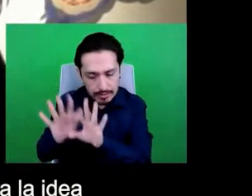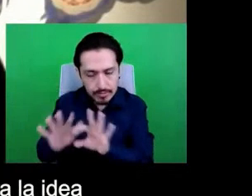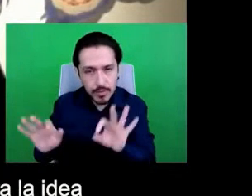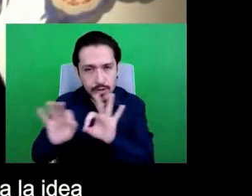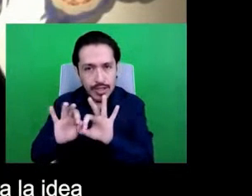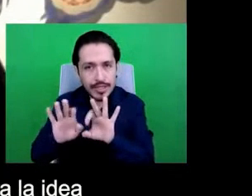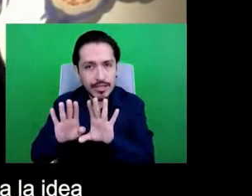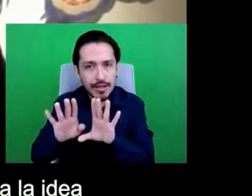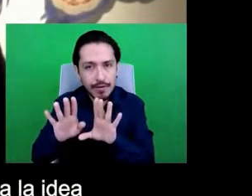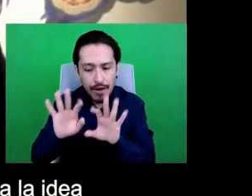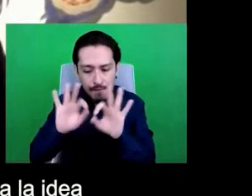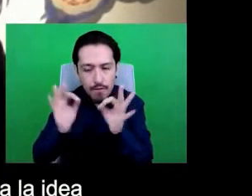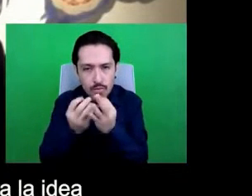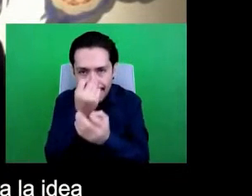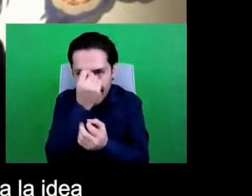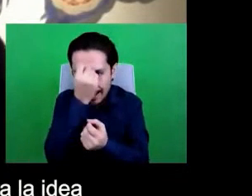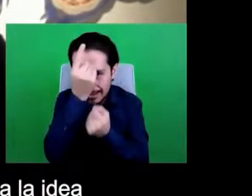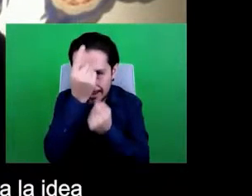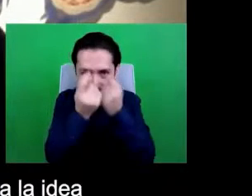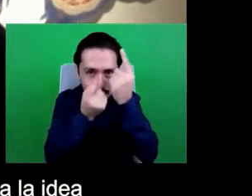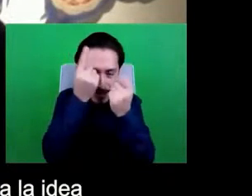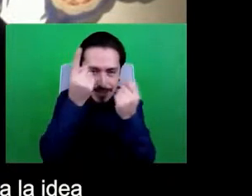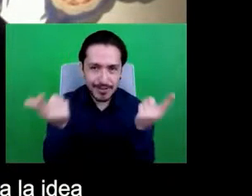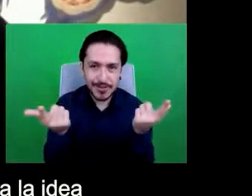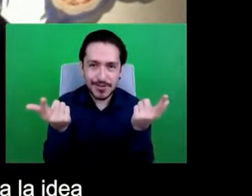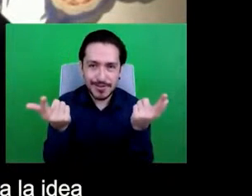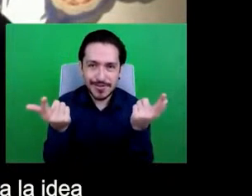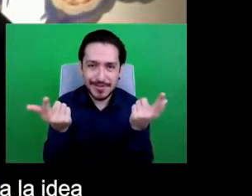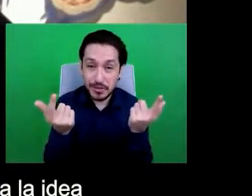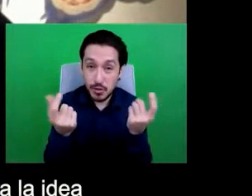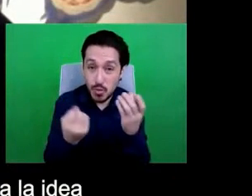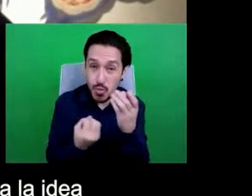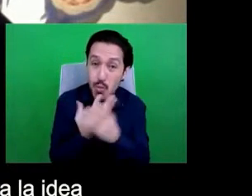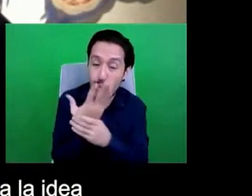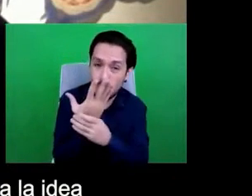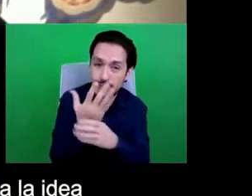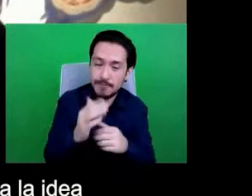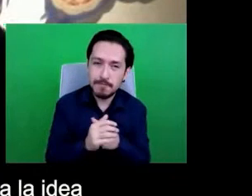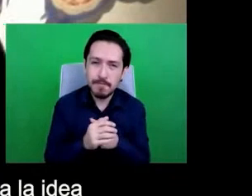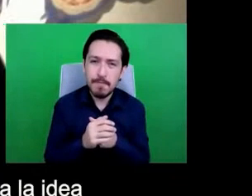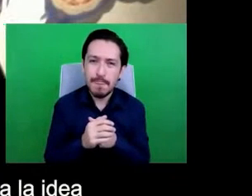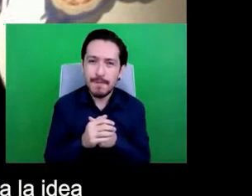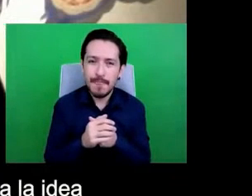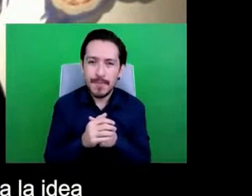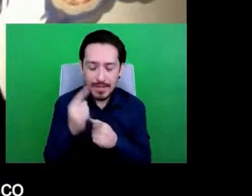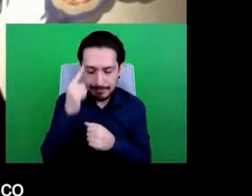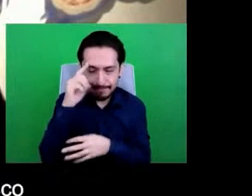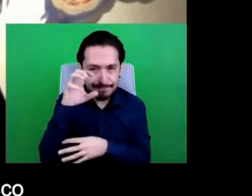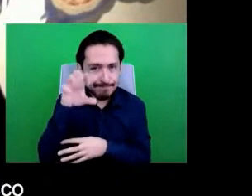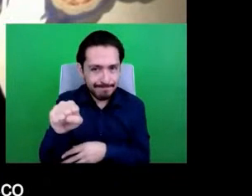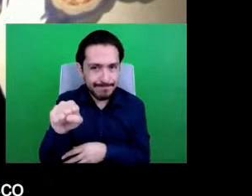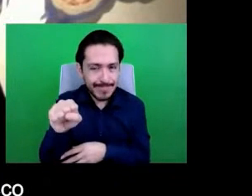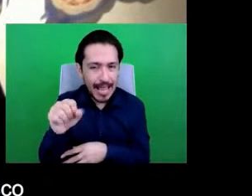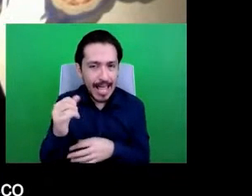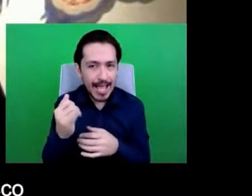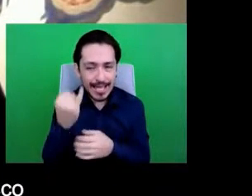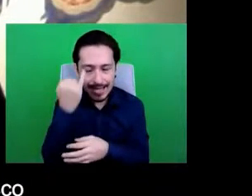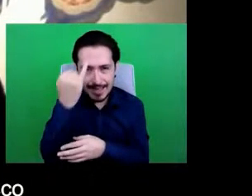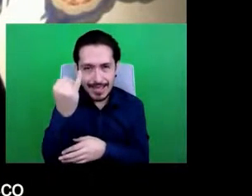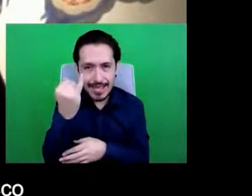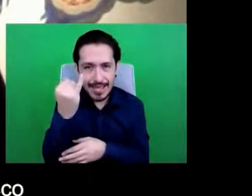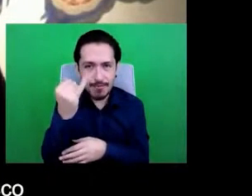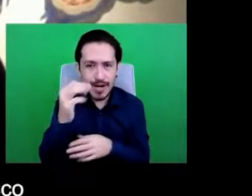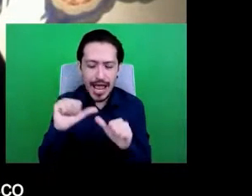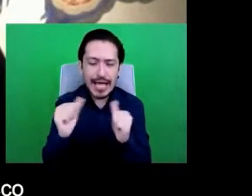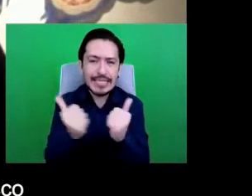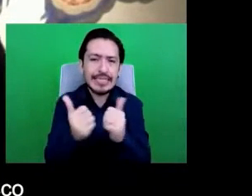innovación y de experimentación. Y eso me lleva a la idea de la asamblea cultural, que es algo que